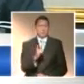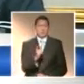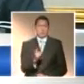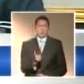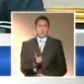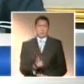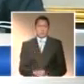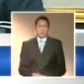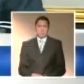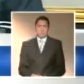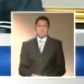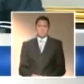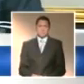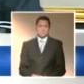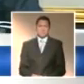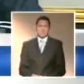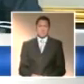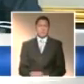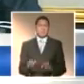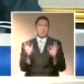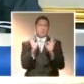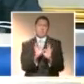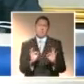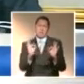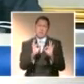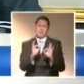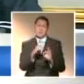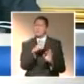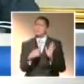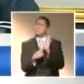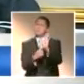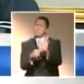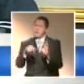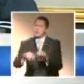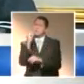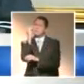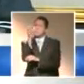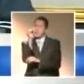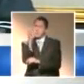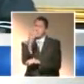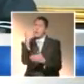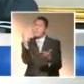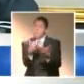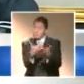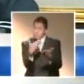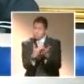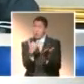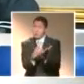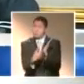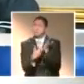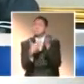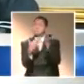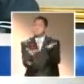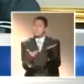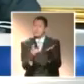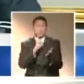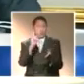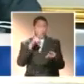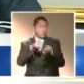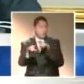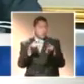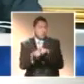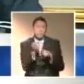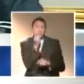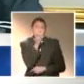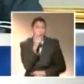Sí, es un diputado, por supuesto. Entonces no voy a responderle, no voy a hacer